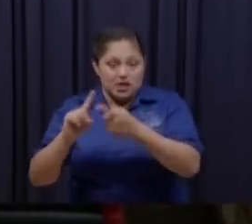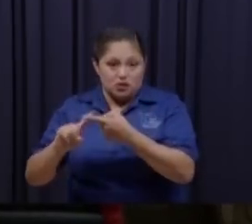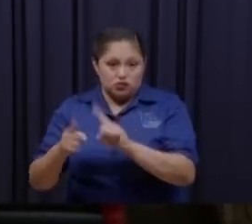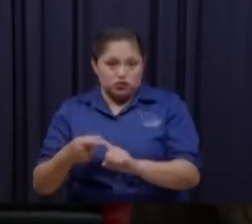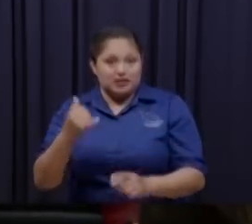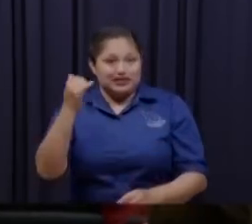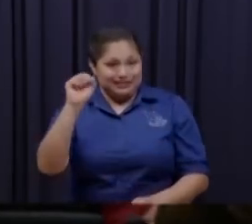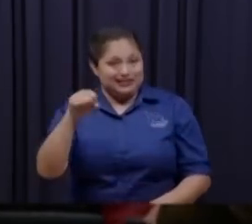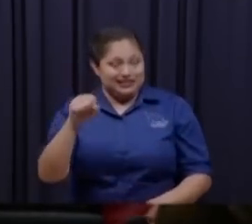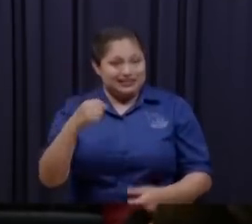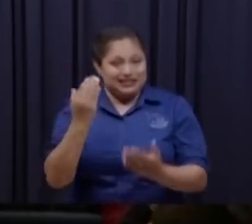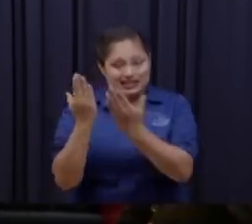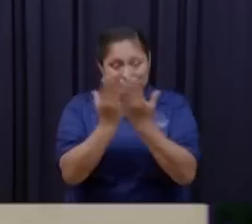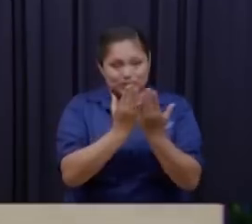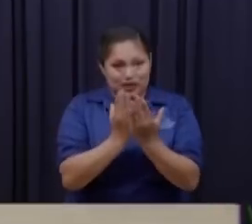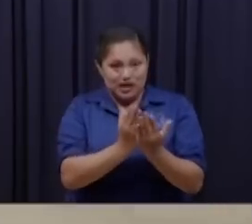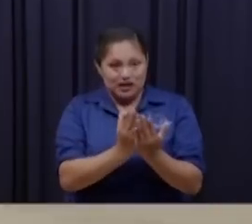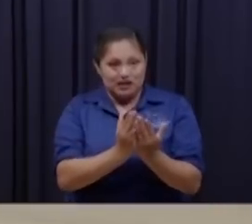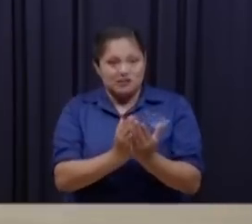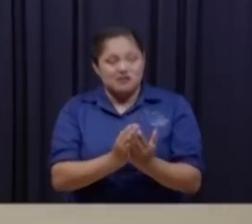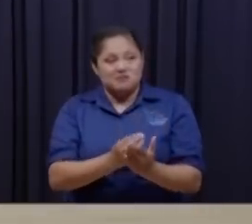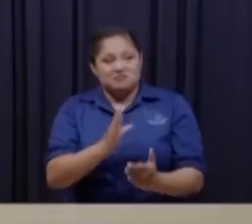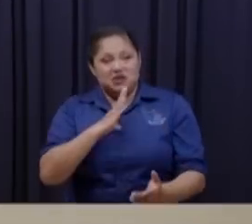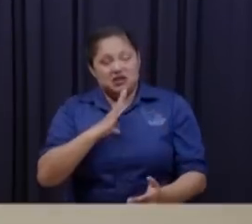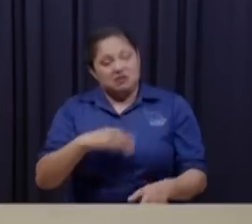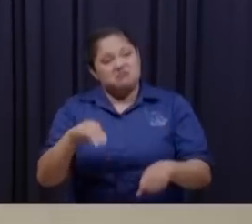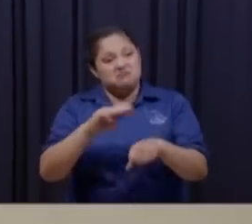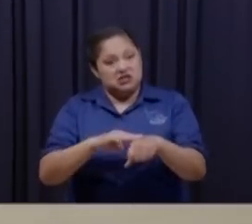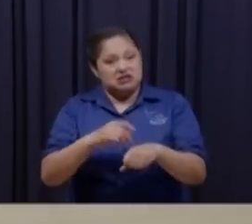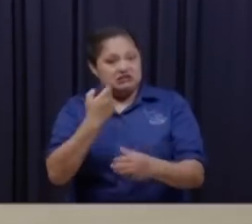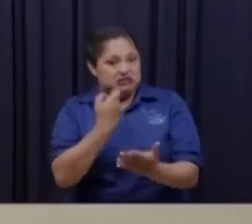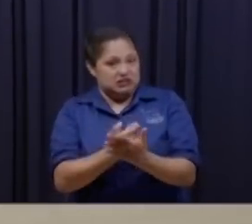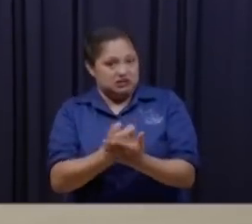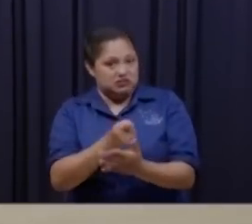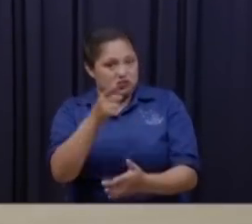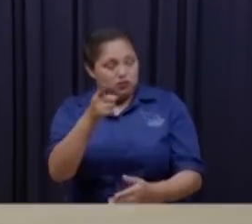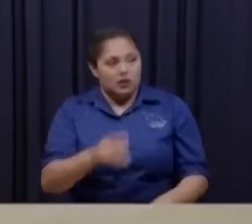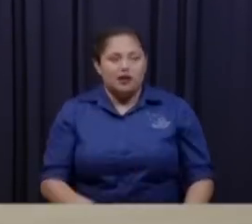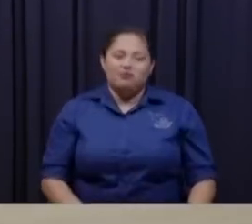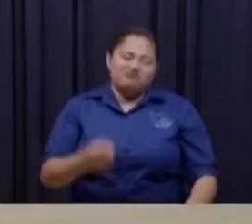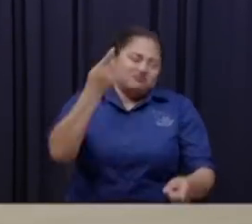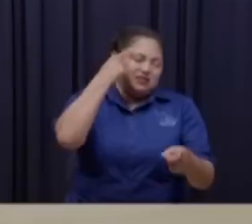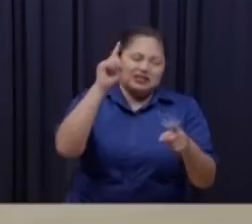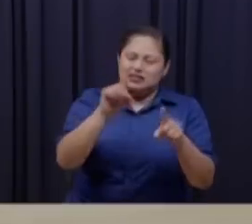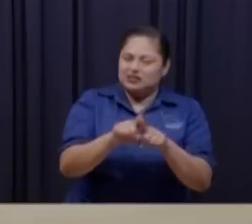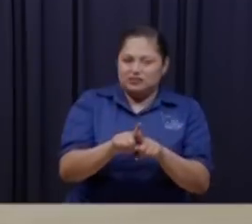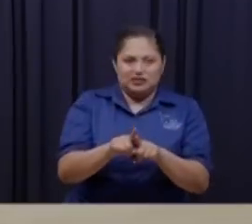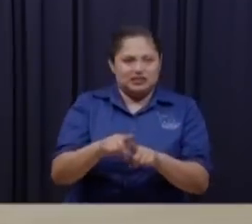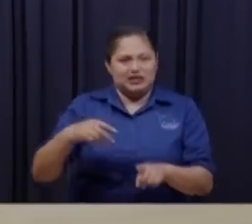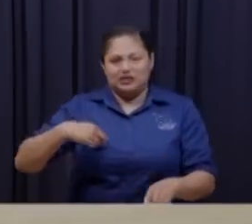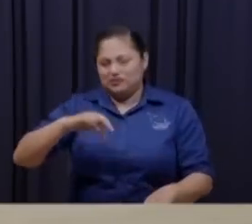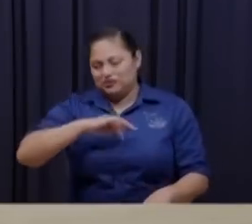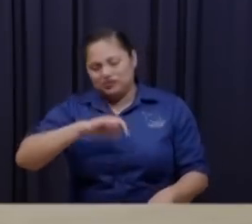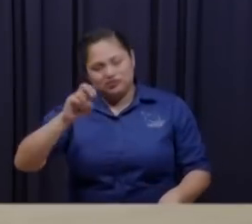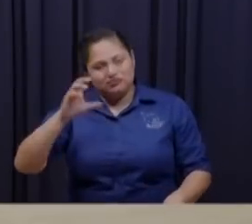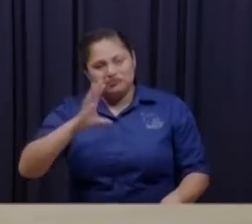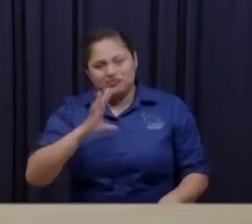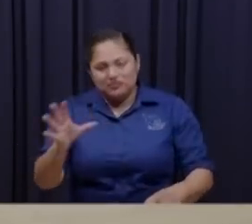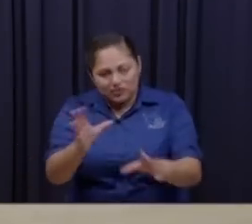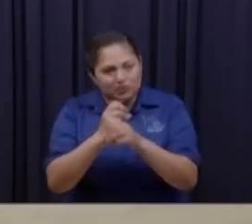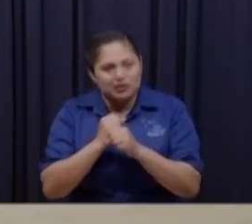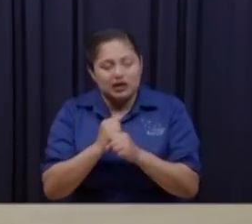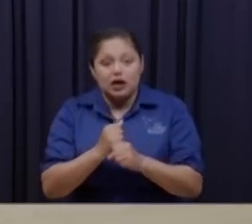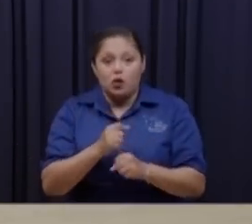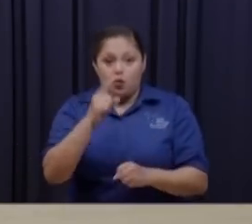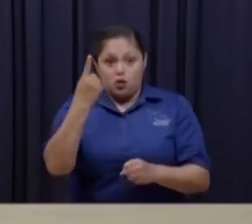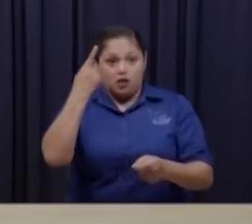Son decisiones de la vida, son decisiones que uno tiene que tomar. Pero una de las decisiones que la Biblia